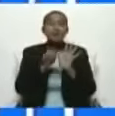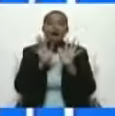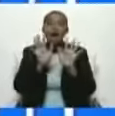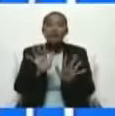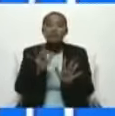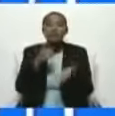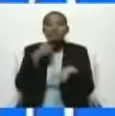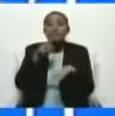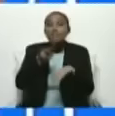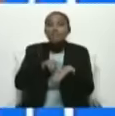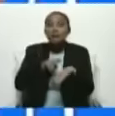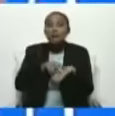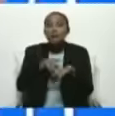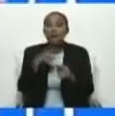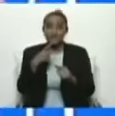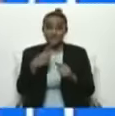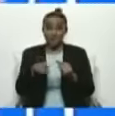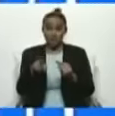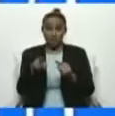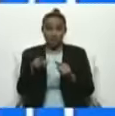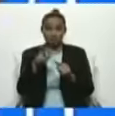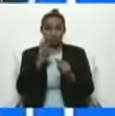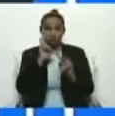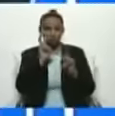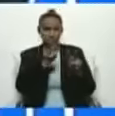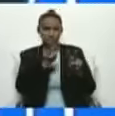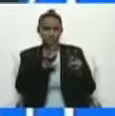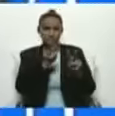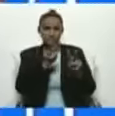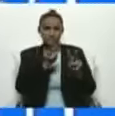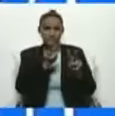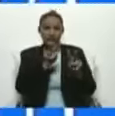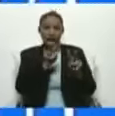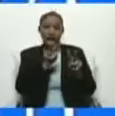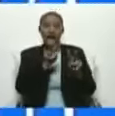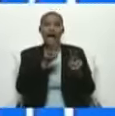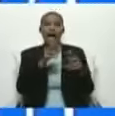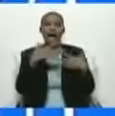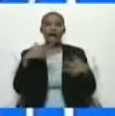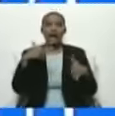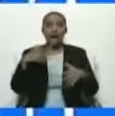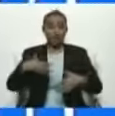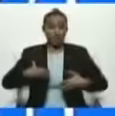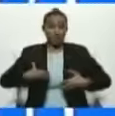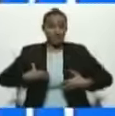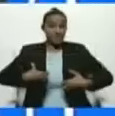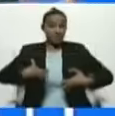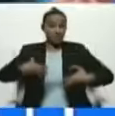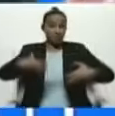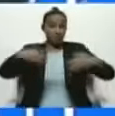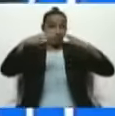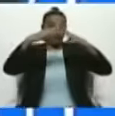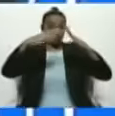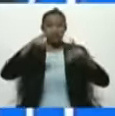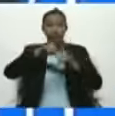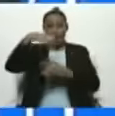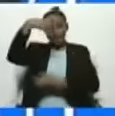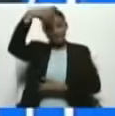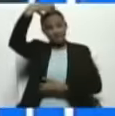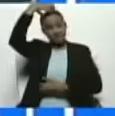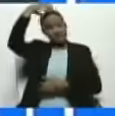Pero como se dan cuenta de que se les está derrumbando el castillo de naipes, entonces dicen, bueno, ¿y ahora qué